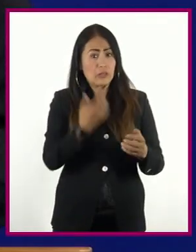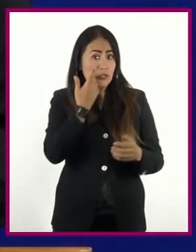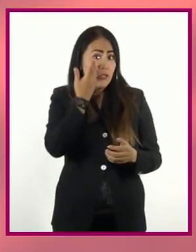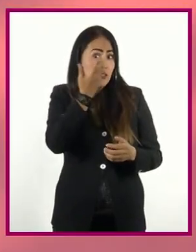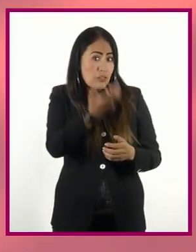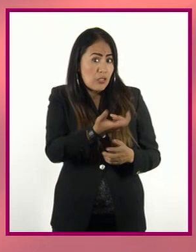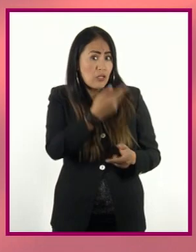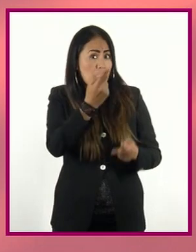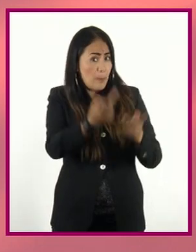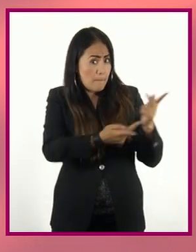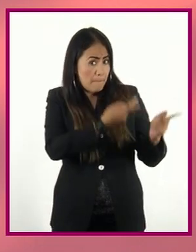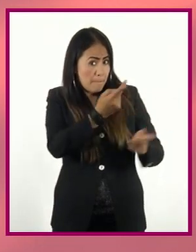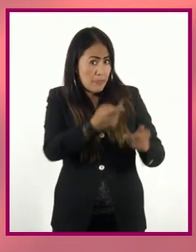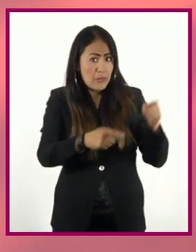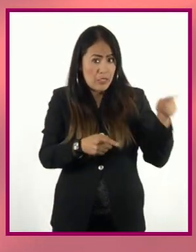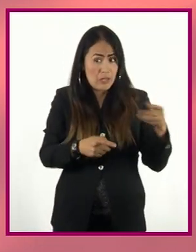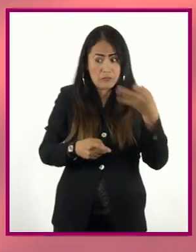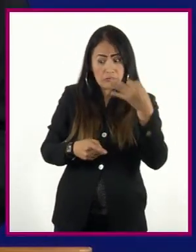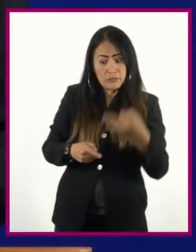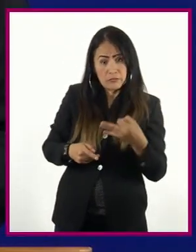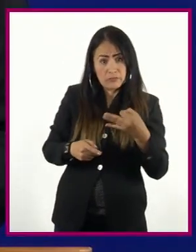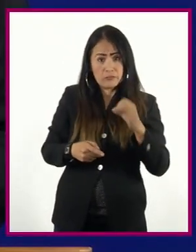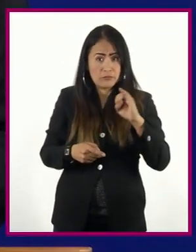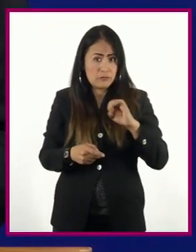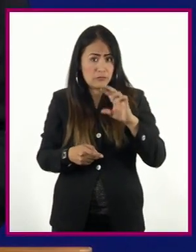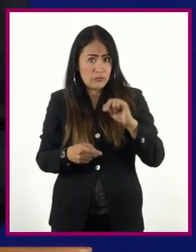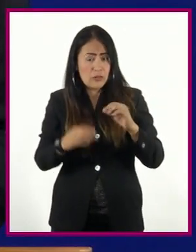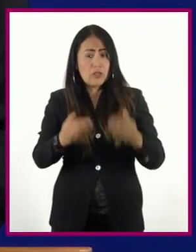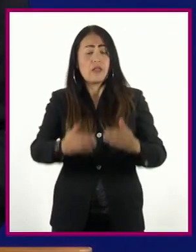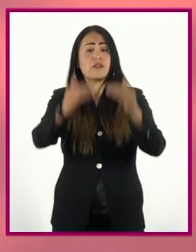entrevistado. Ahora, ¿cuál sería el siguiente paso?